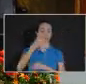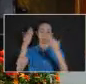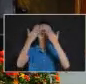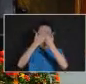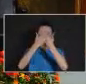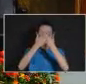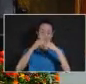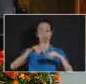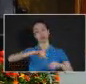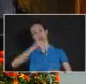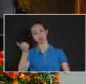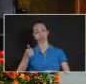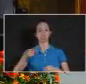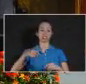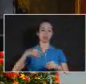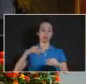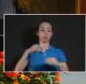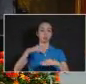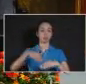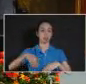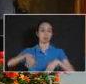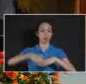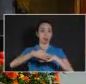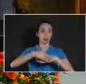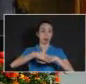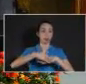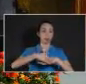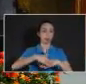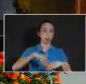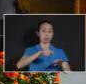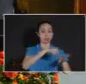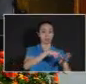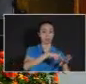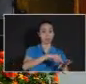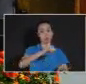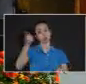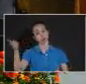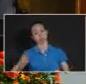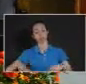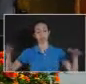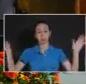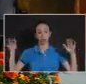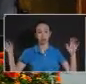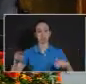volaba. Y me dijo, así dice el Señor. Ay, yo no le creo a ese cuate.